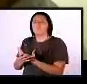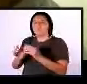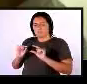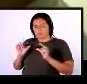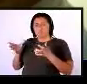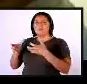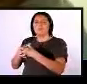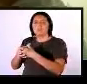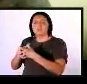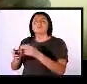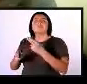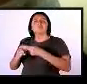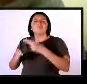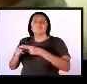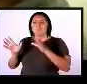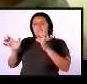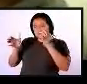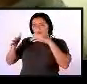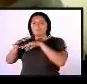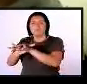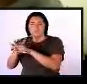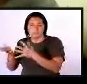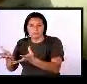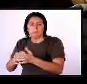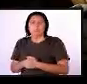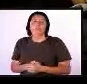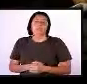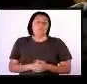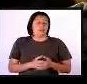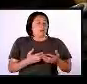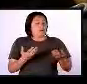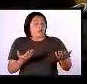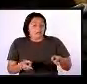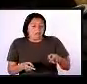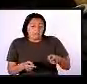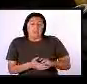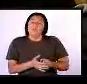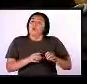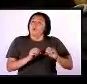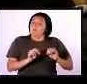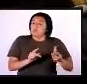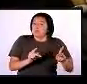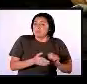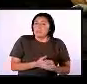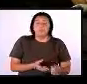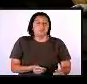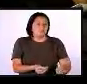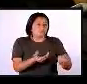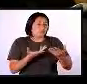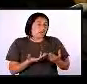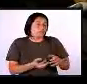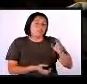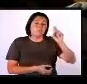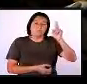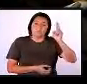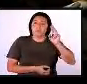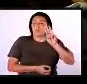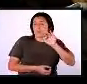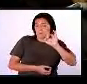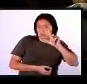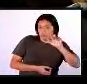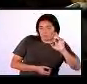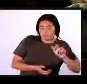denominada justamente Ensamble Orquestal Inclusivo. Acá hay una gran oportunidad que nos da el maestro Wilfredo para que puedan